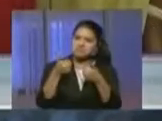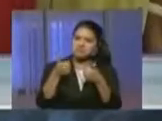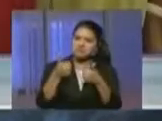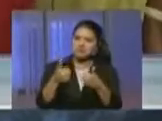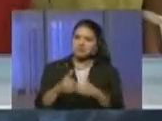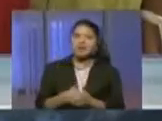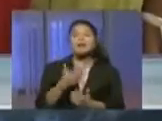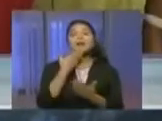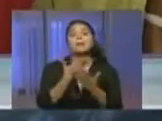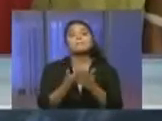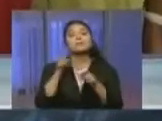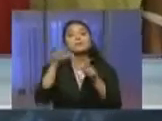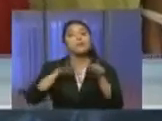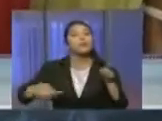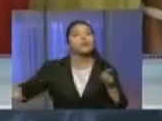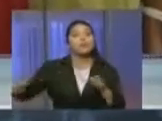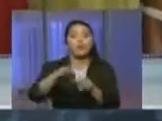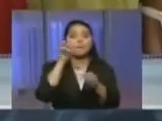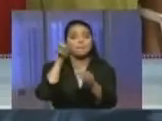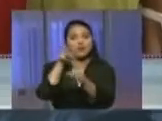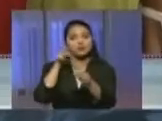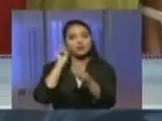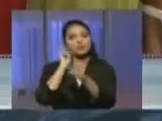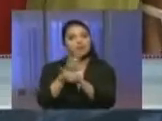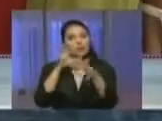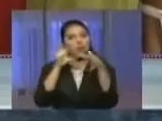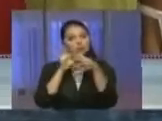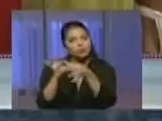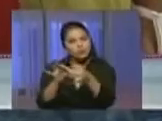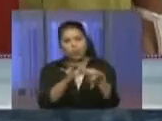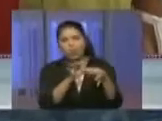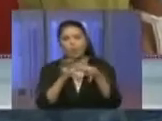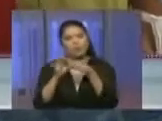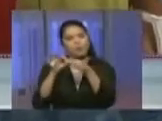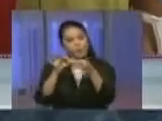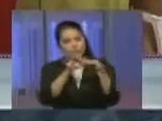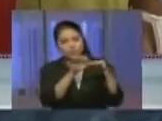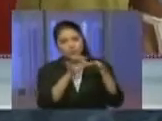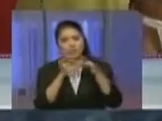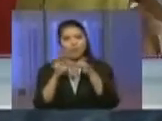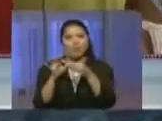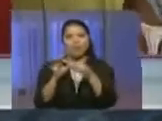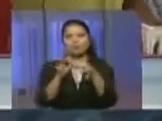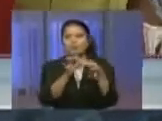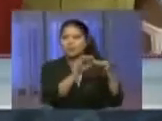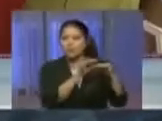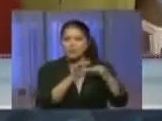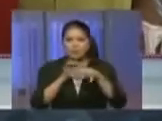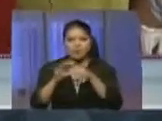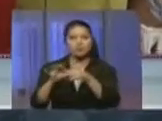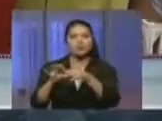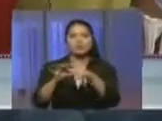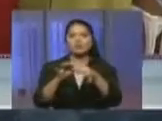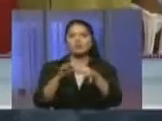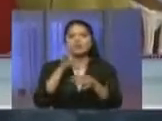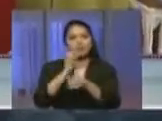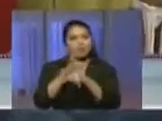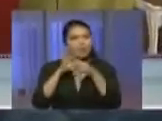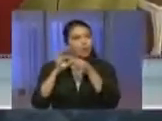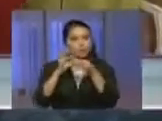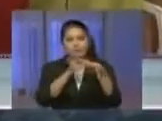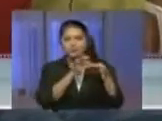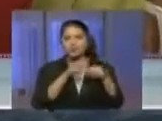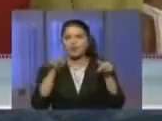le pido a La Amazona Unión Unión Unión y más Unión